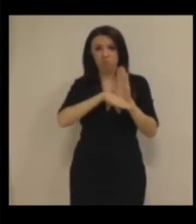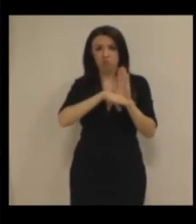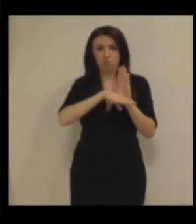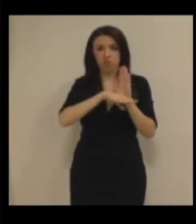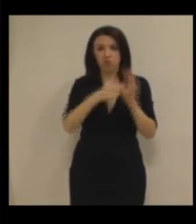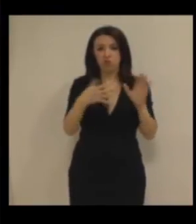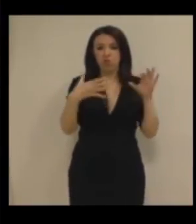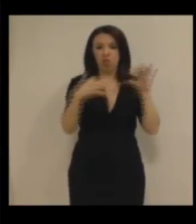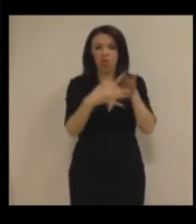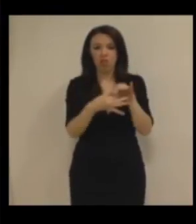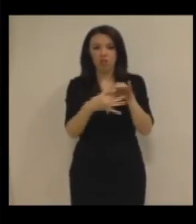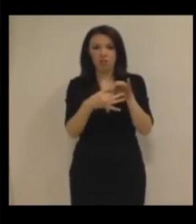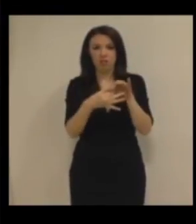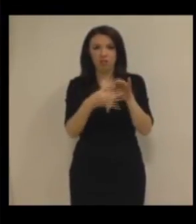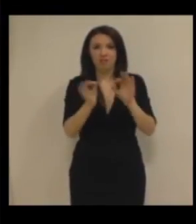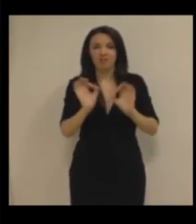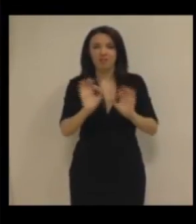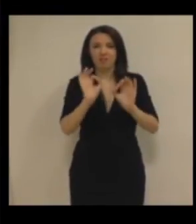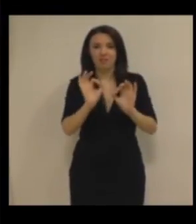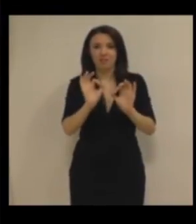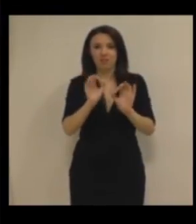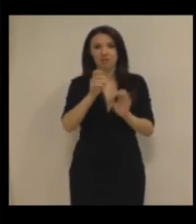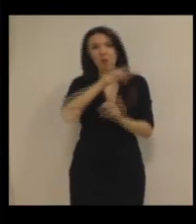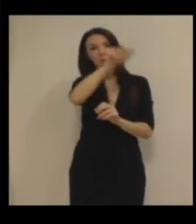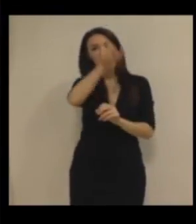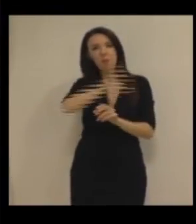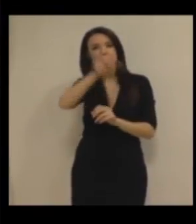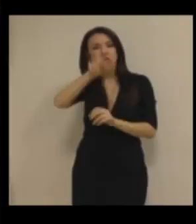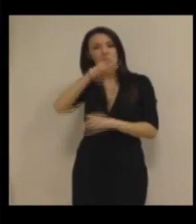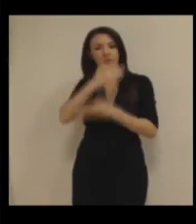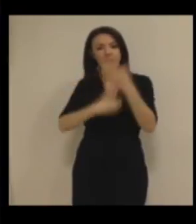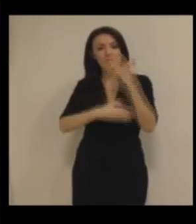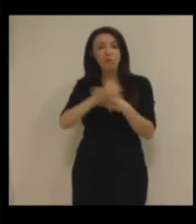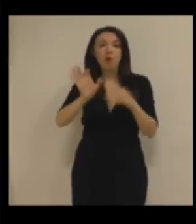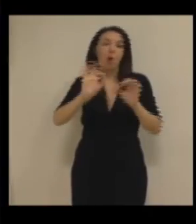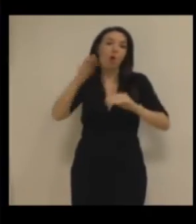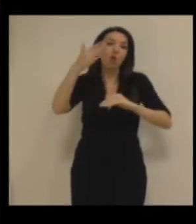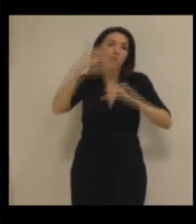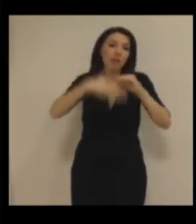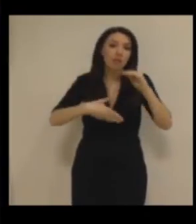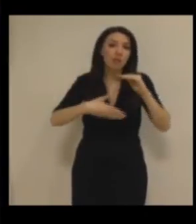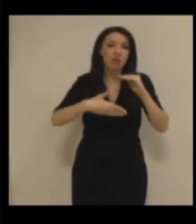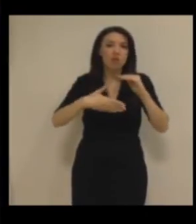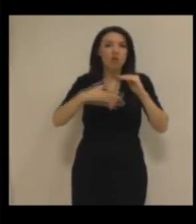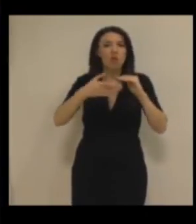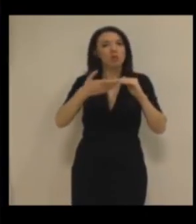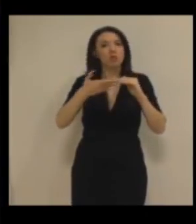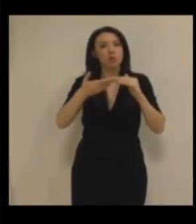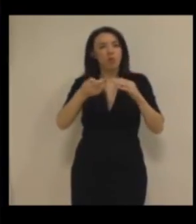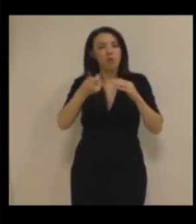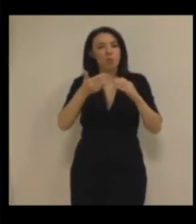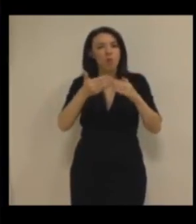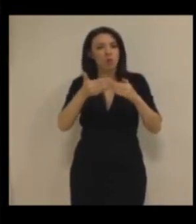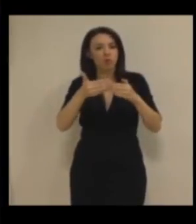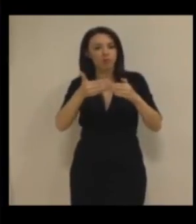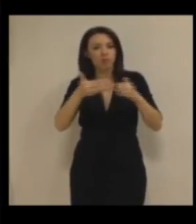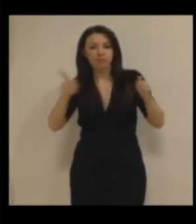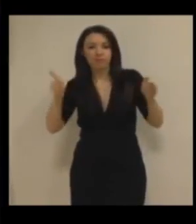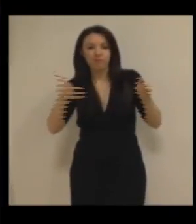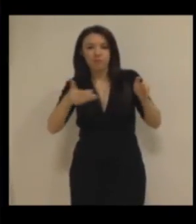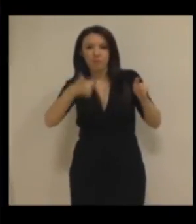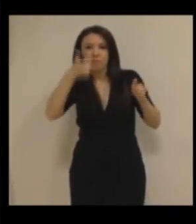relacionados con determinadas personas con discapacidad o limitaciones, no ampliamos un poco más la esfera